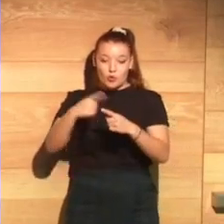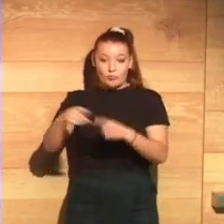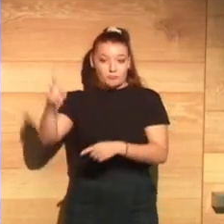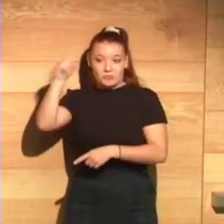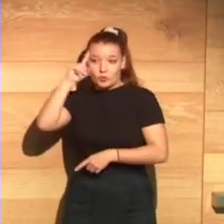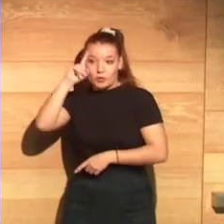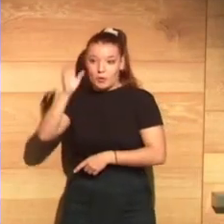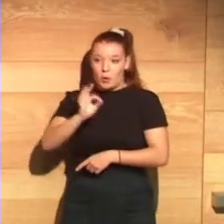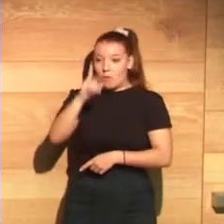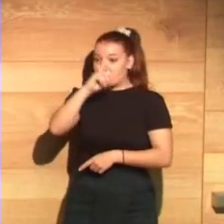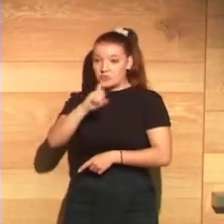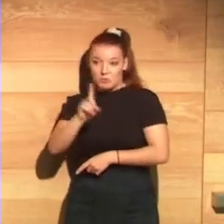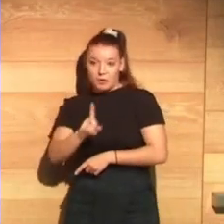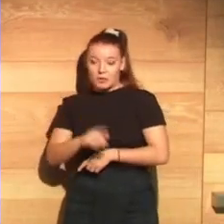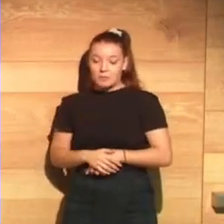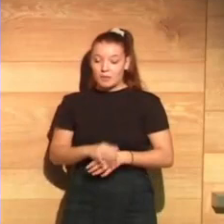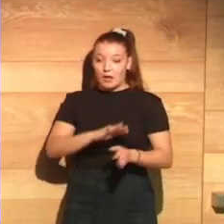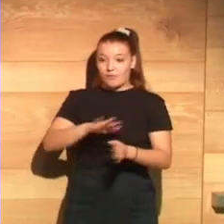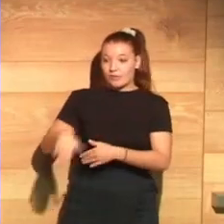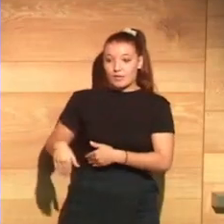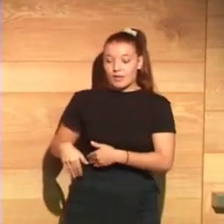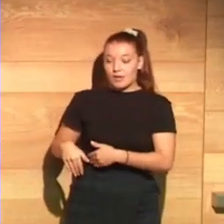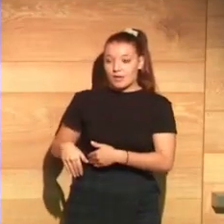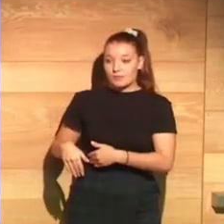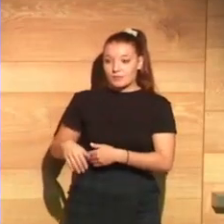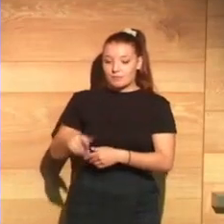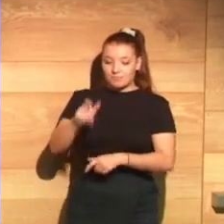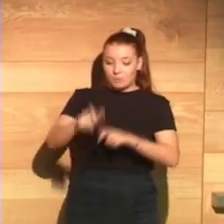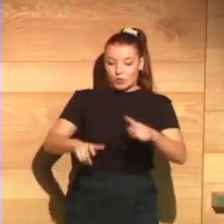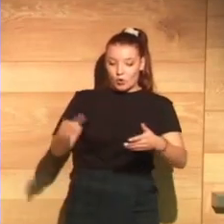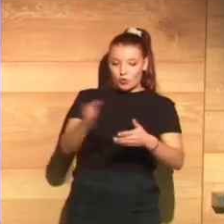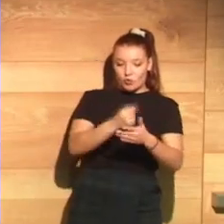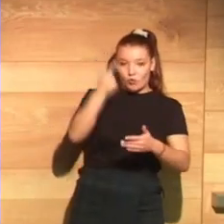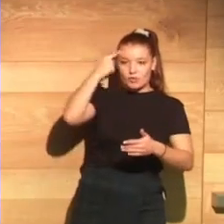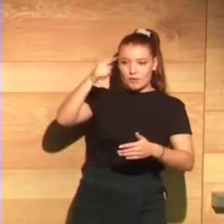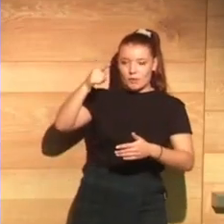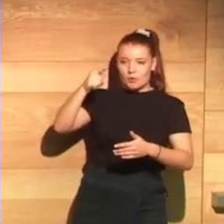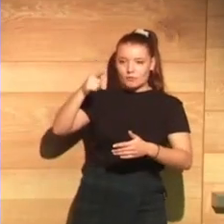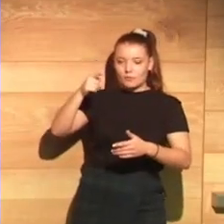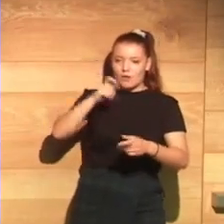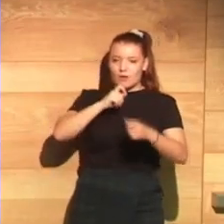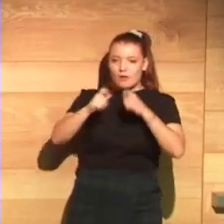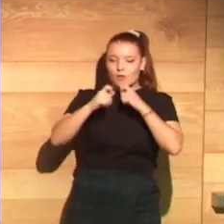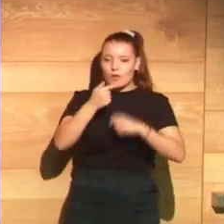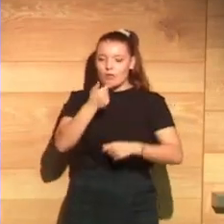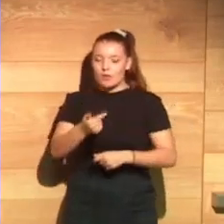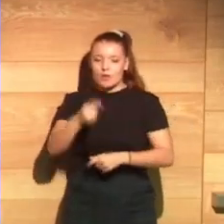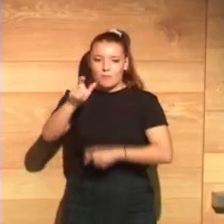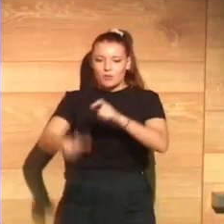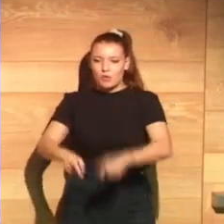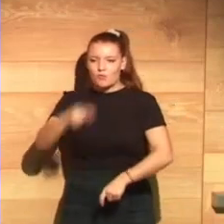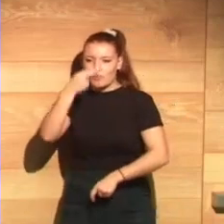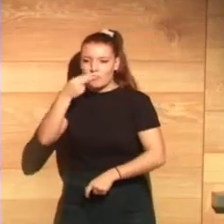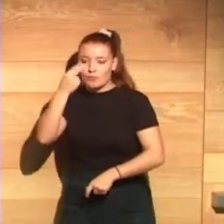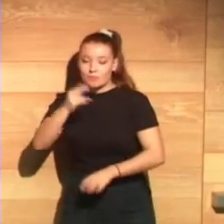o que ni recordaba, porque al final, aunque pues sí, todos sabemos, o siempre los reportajes siempre se dicen, no, y era una tía